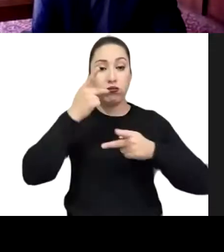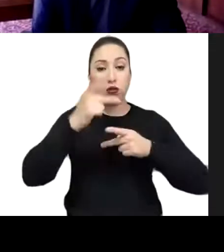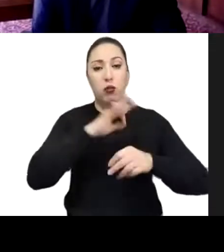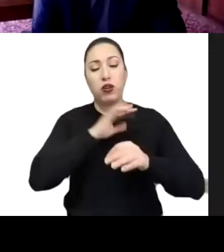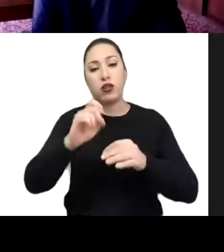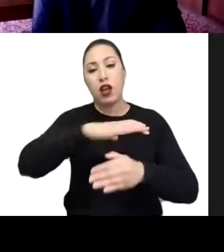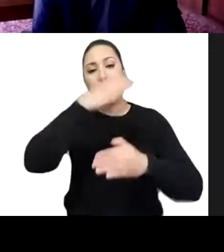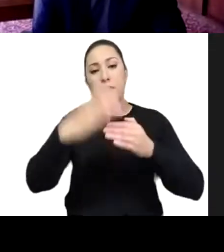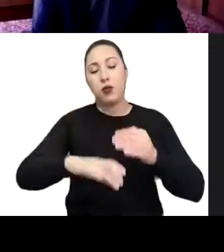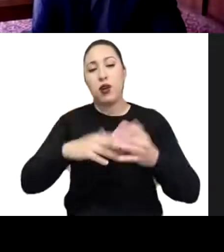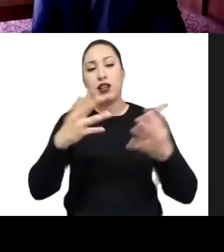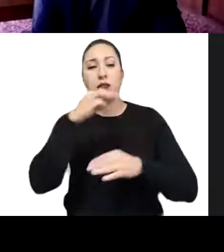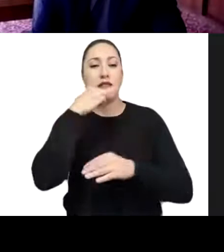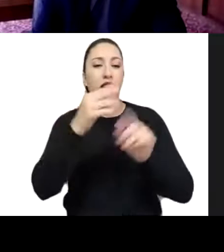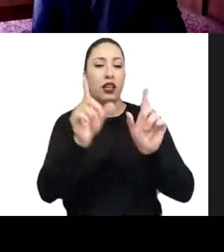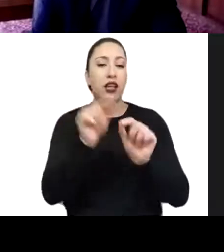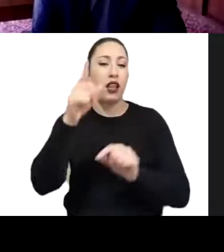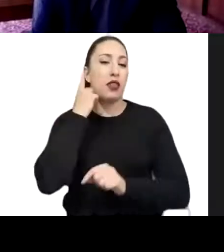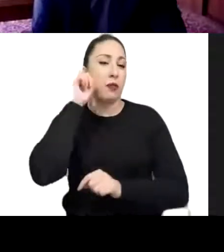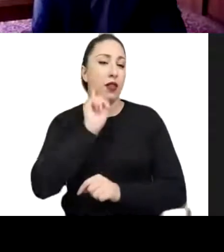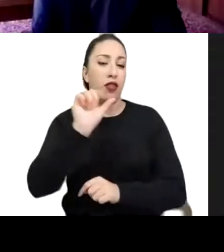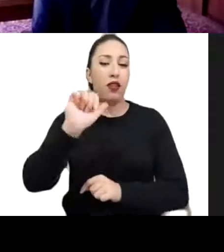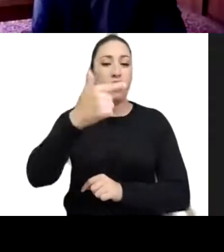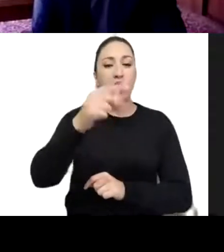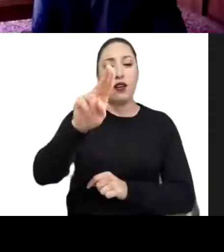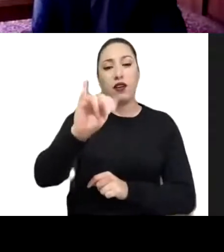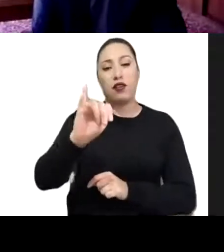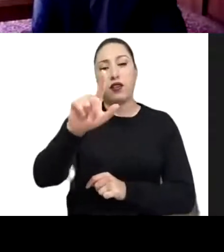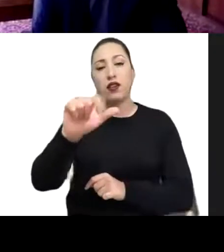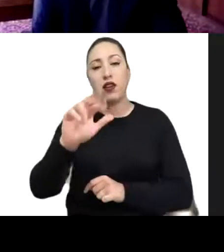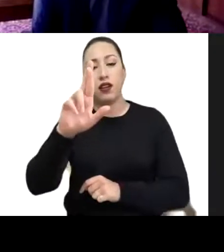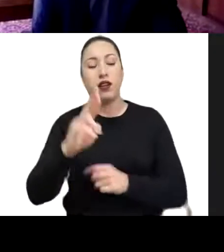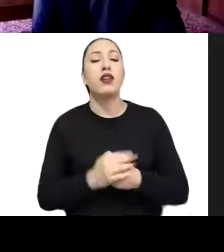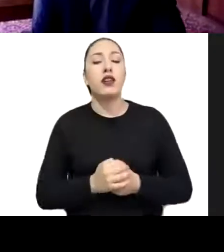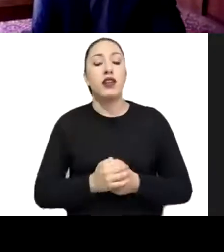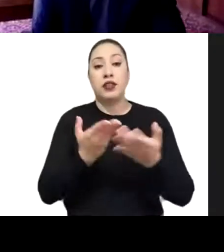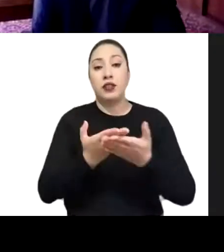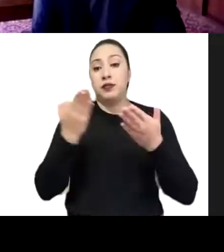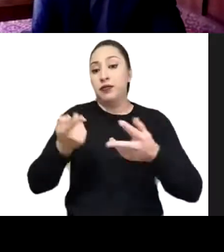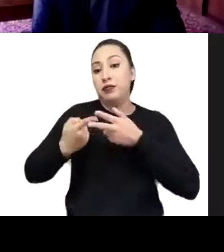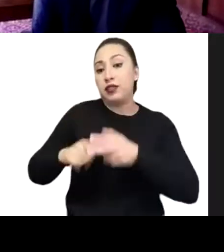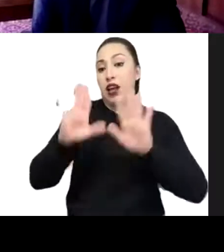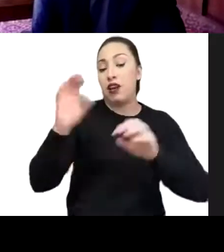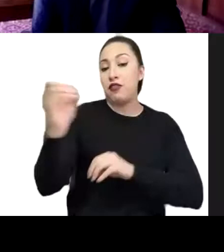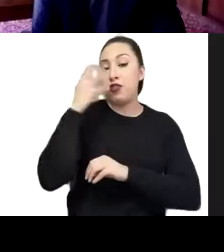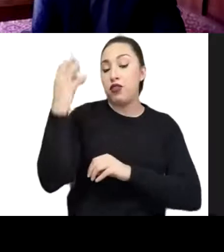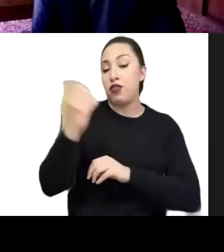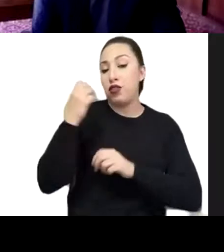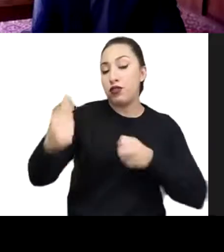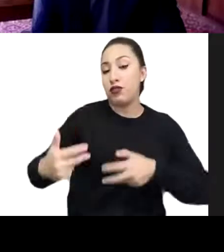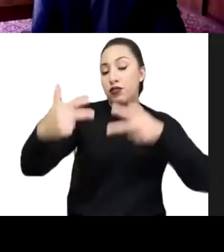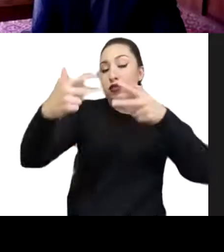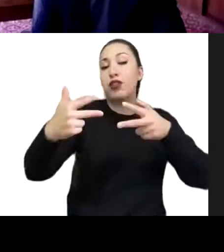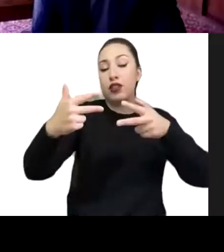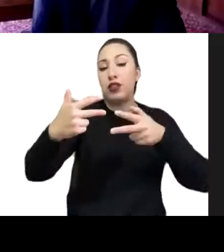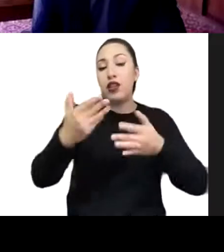parte de la diputada Aguilar. Por tanto, iniciando con las actividades formalmente del foro de Parlamento Abierto alrededor de una